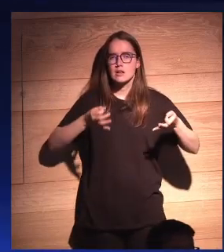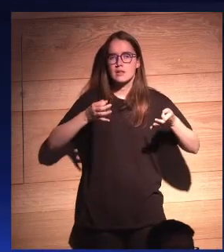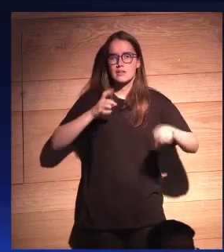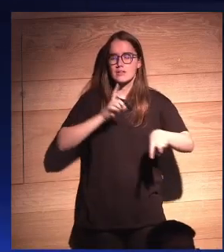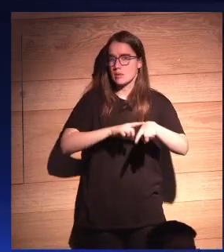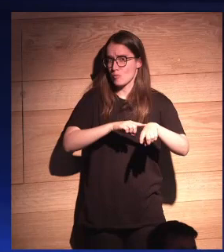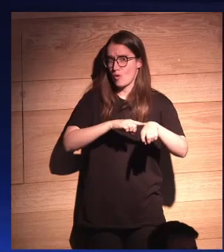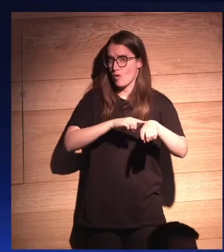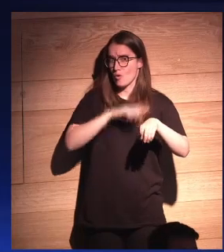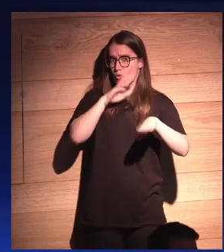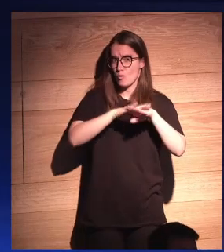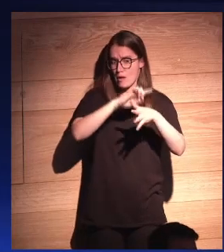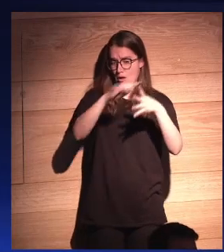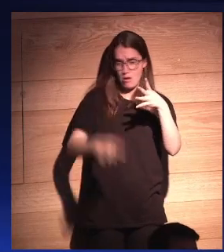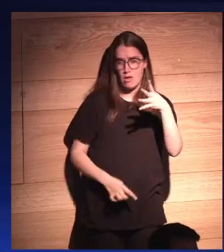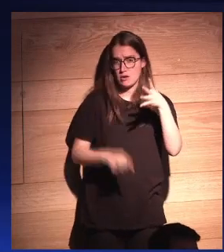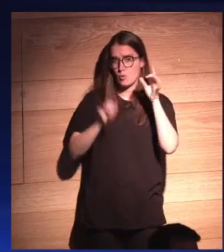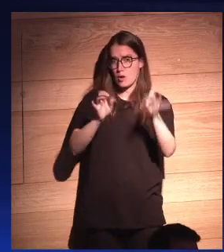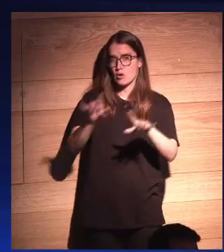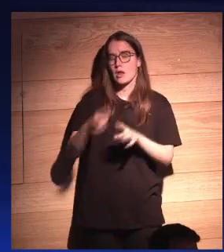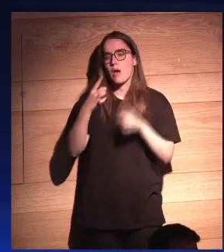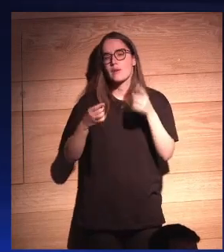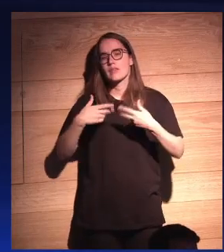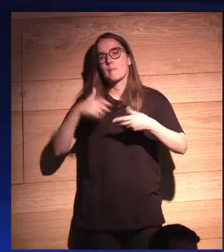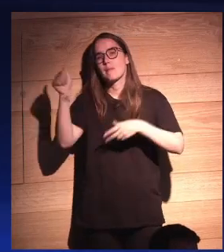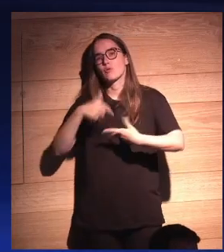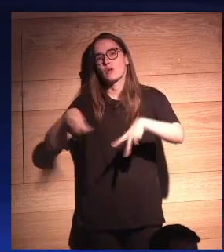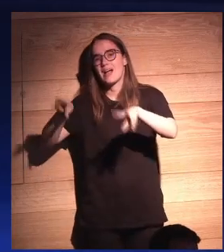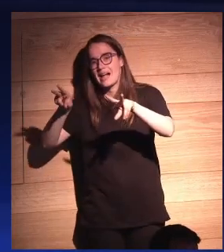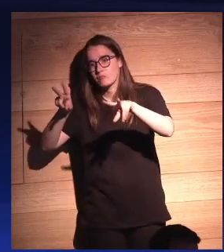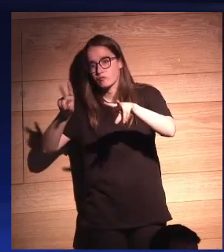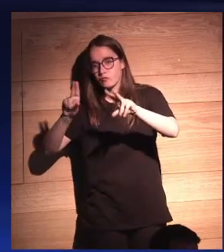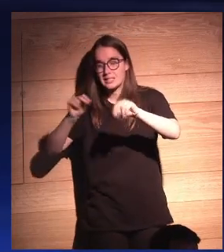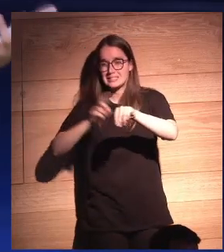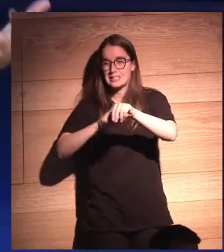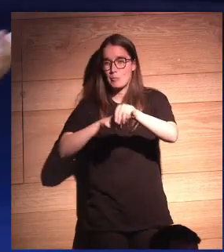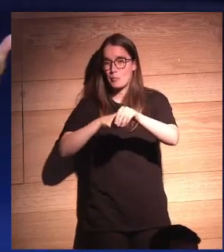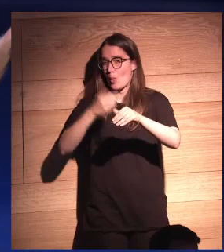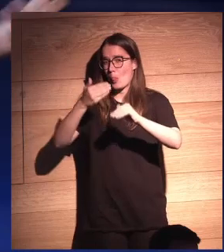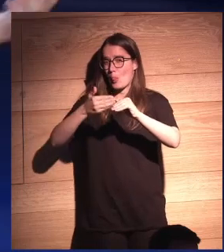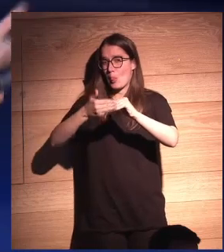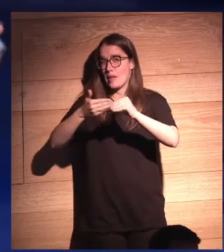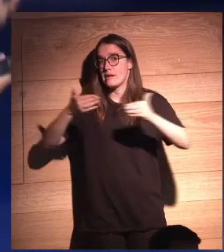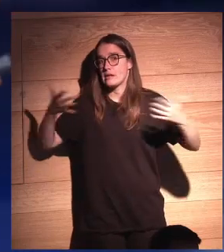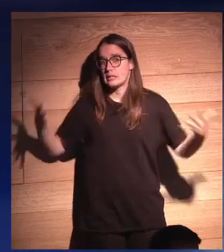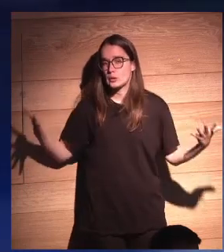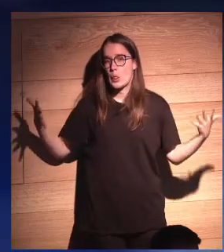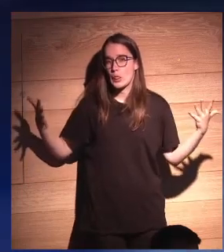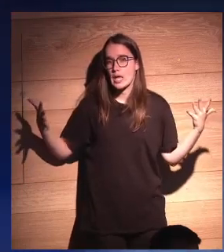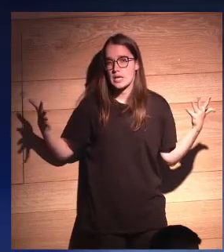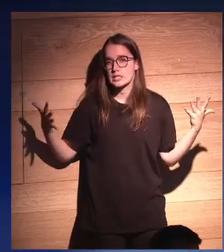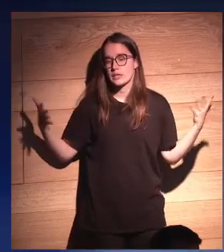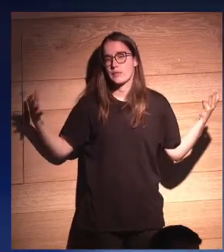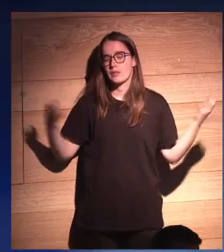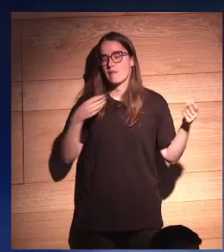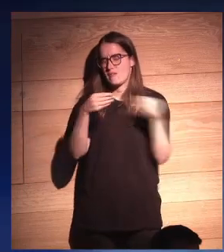estos tiempos porque muchas veces llegas al final de la película faltando poco tiempo para entregar o lo que sea, por lo tanto hay